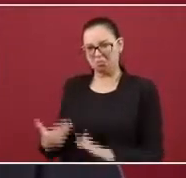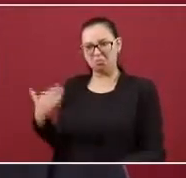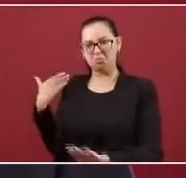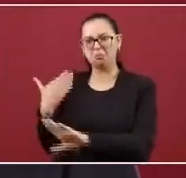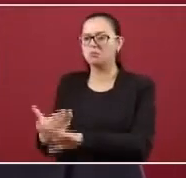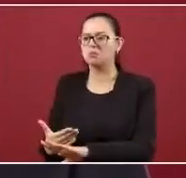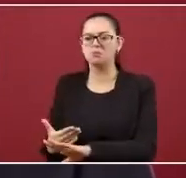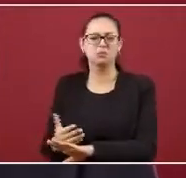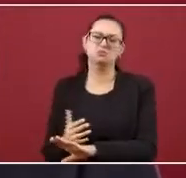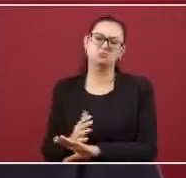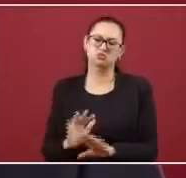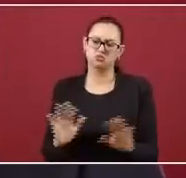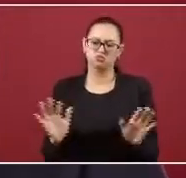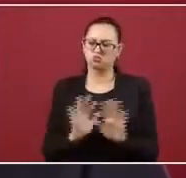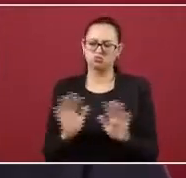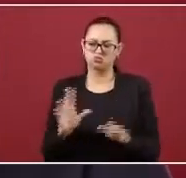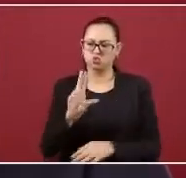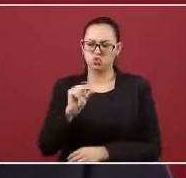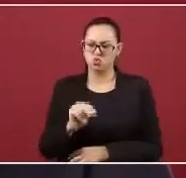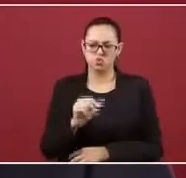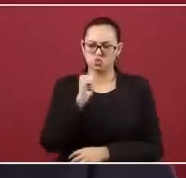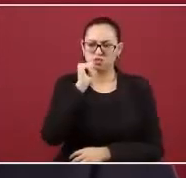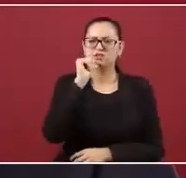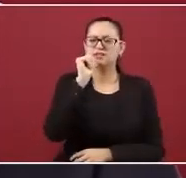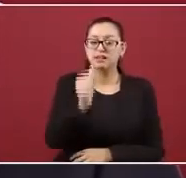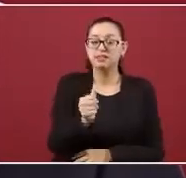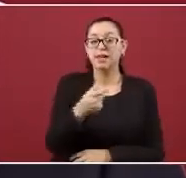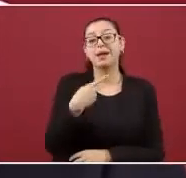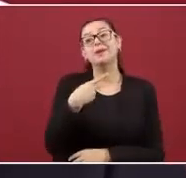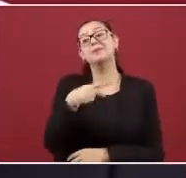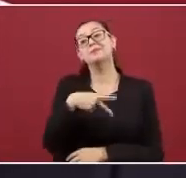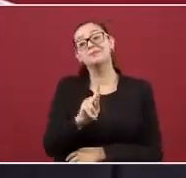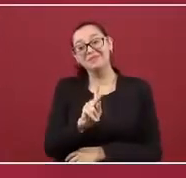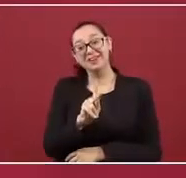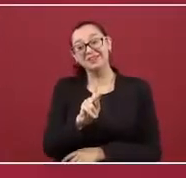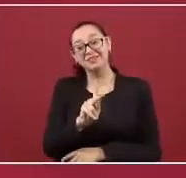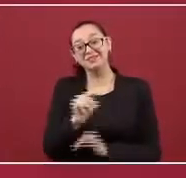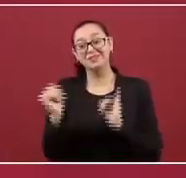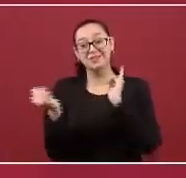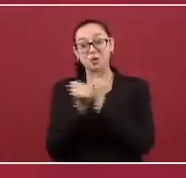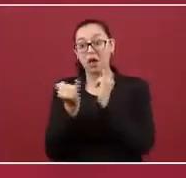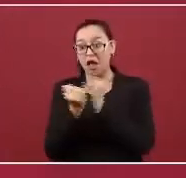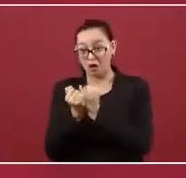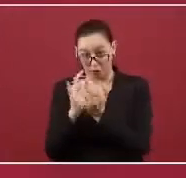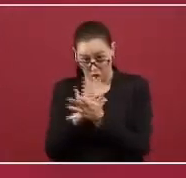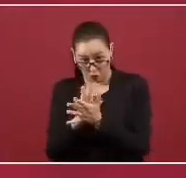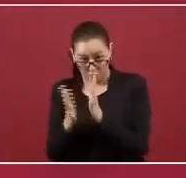Pero al mismo tiempo le dije de que tampoco podemos encubrir.